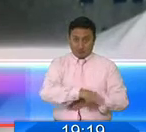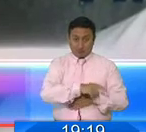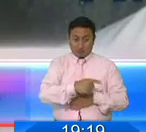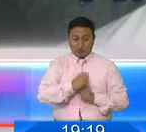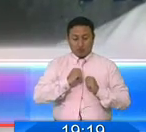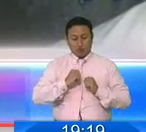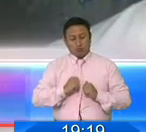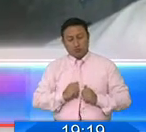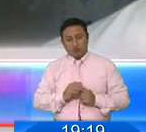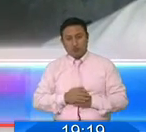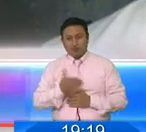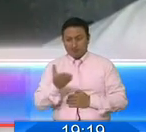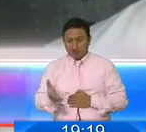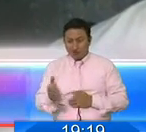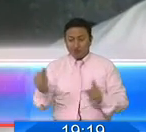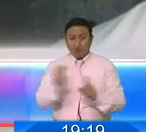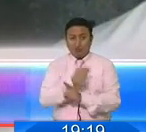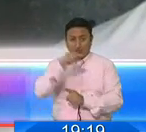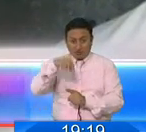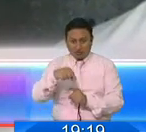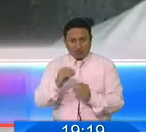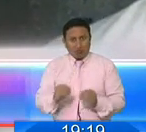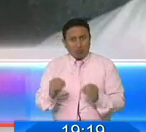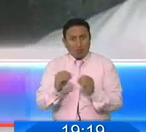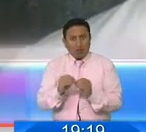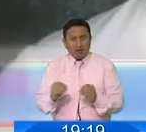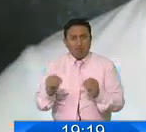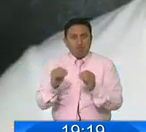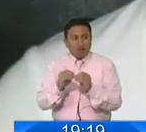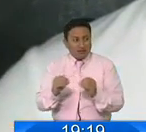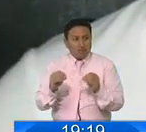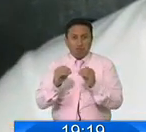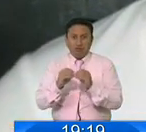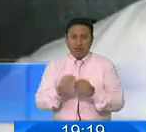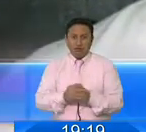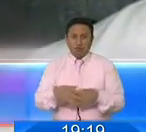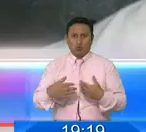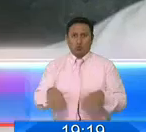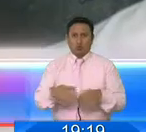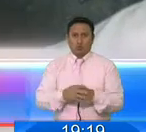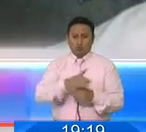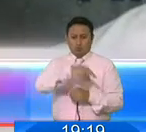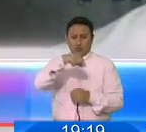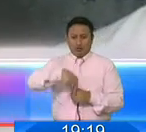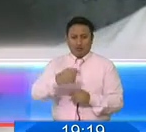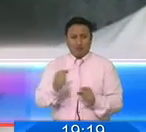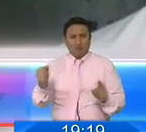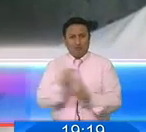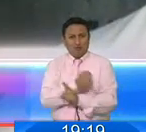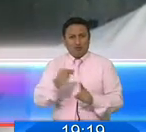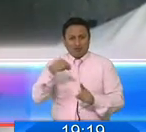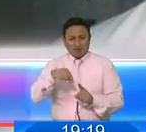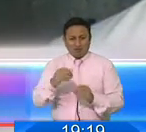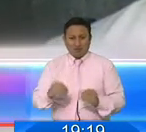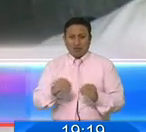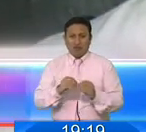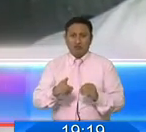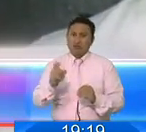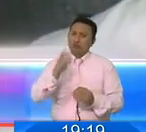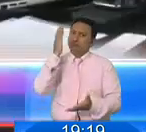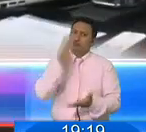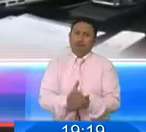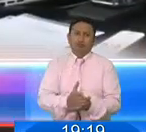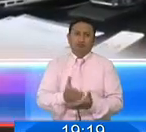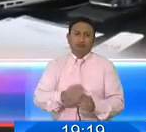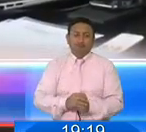estos actos violentos siguen aumentando en nuestra ciudad cada día vemos que se siguen dando actos de violencia en nuestra ciudad y ahora de ponerle un padre